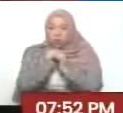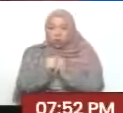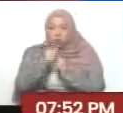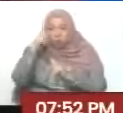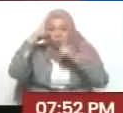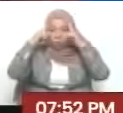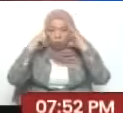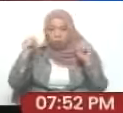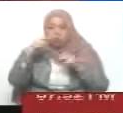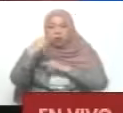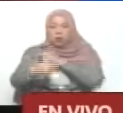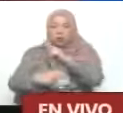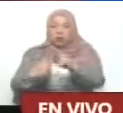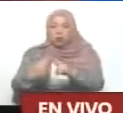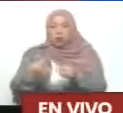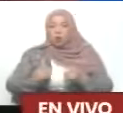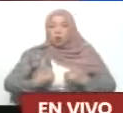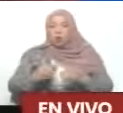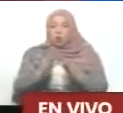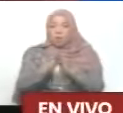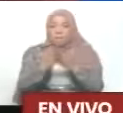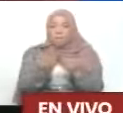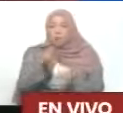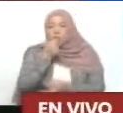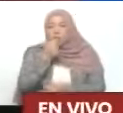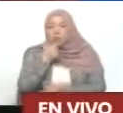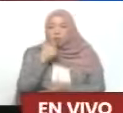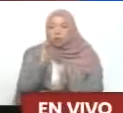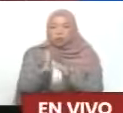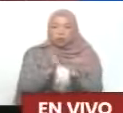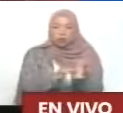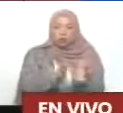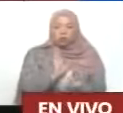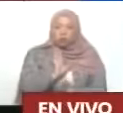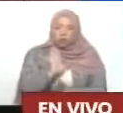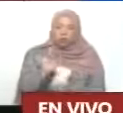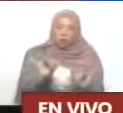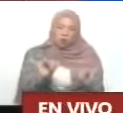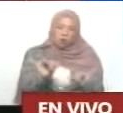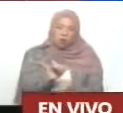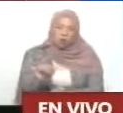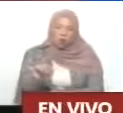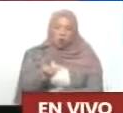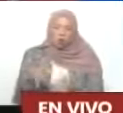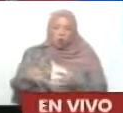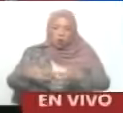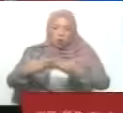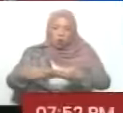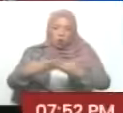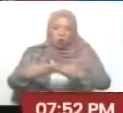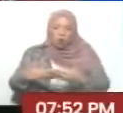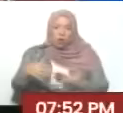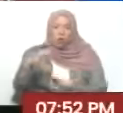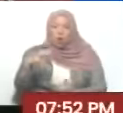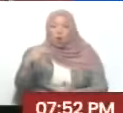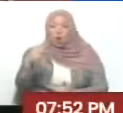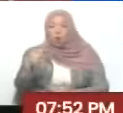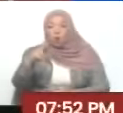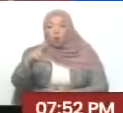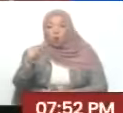de la humanidad, igual que la Biblia tiene cosas maravillosas. Una cosa maravillosa. Tiene cosas terribles también, ¿no? Sí,